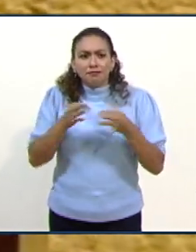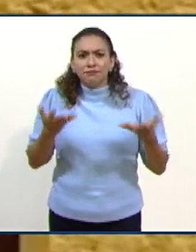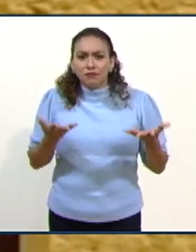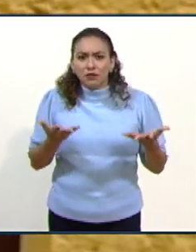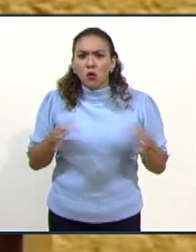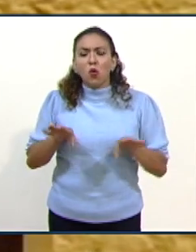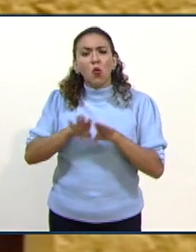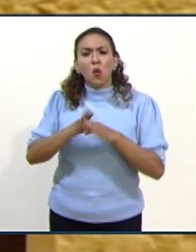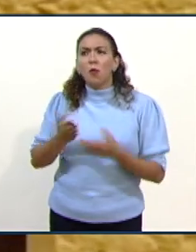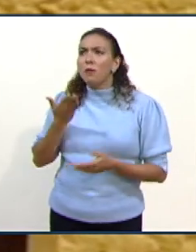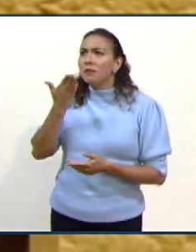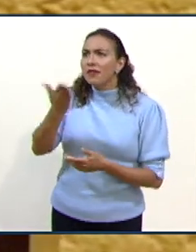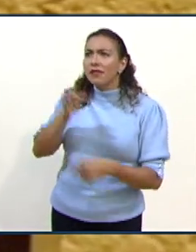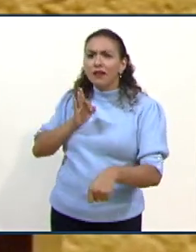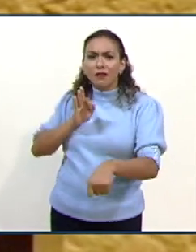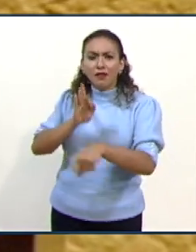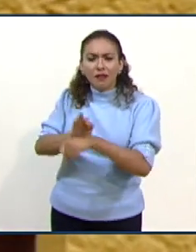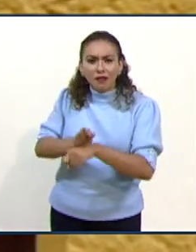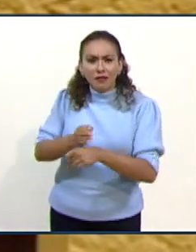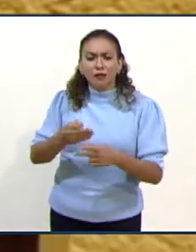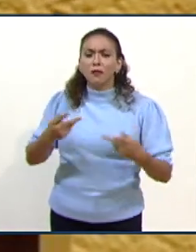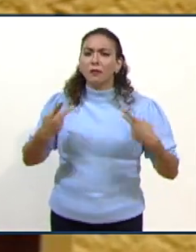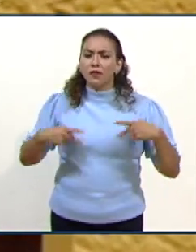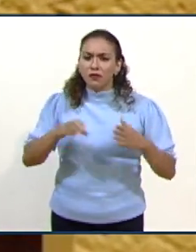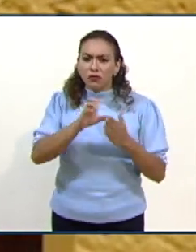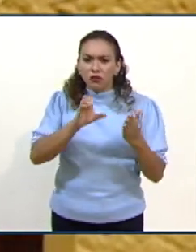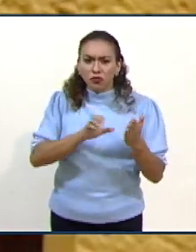ley, ni la Constitución.